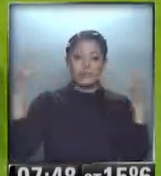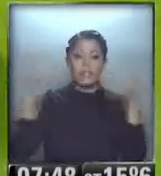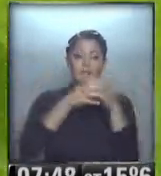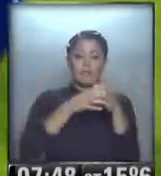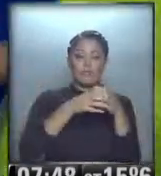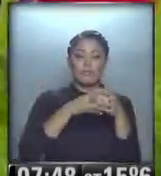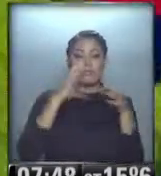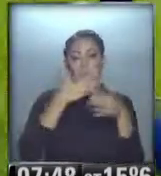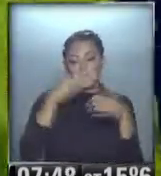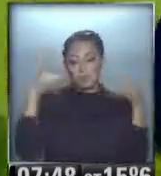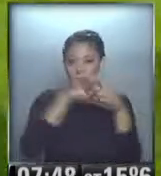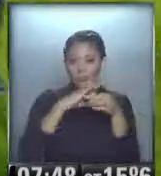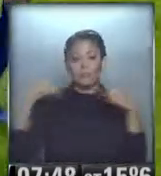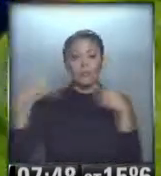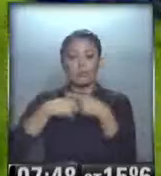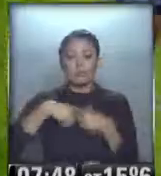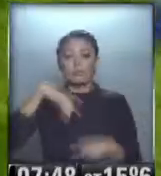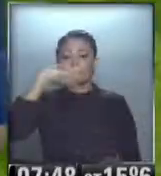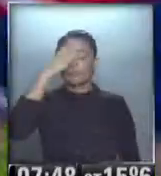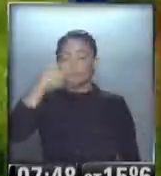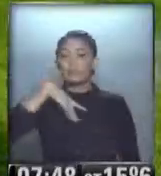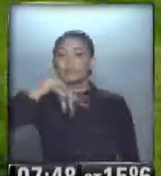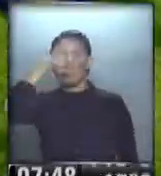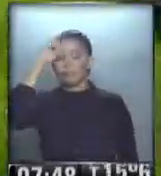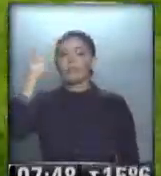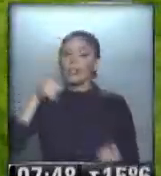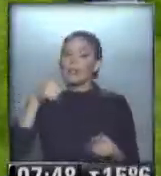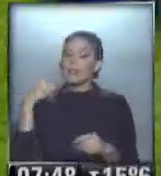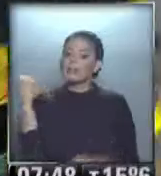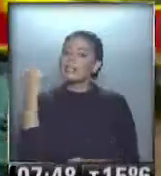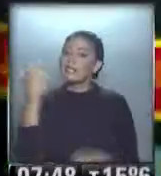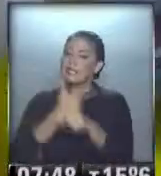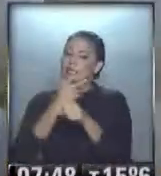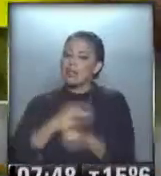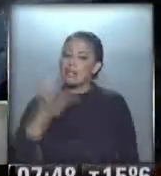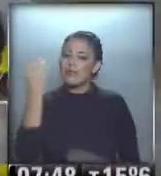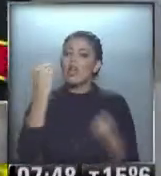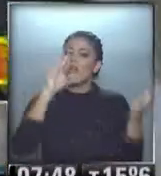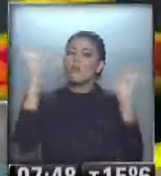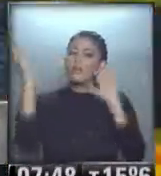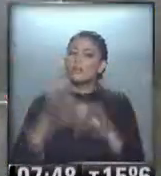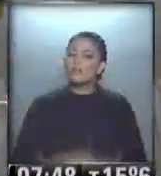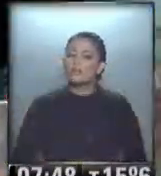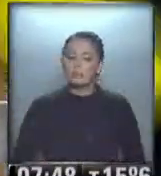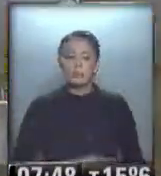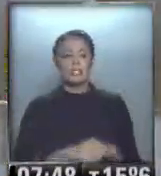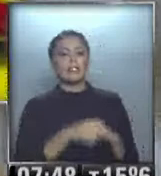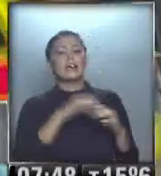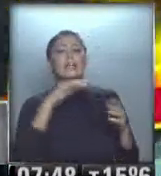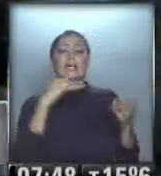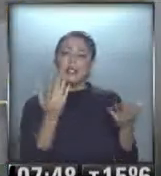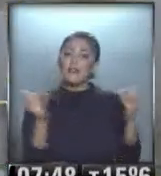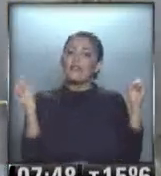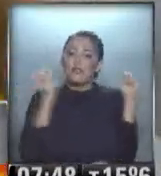Nacional. Independiente está en zona de ascenso, es el tercero clasificado. ¿Cómo va a estar el clima ahí? Va a estar bastante fresquito,